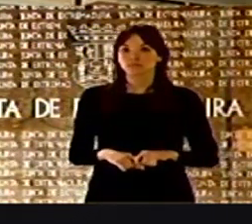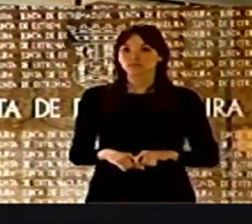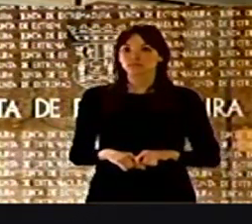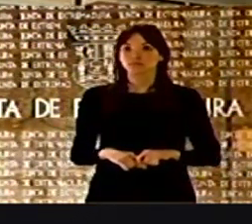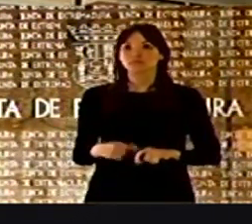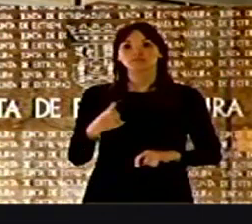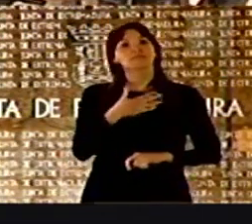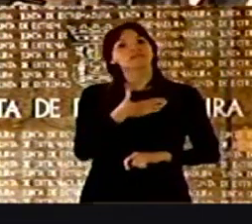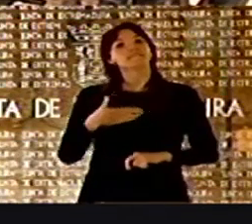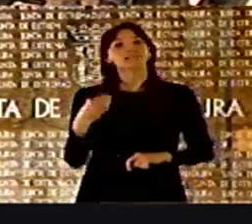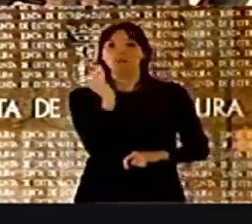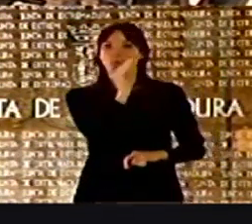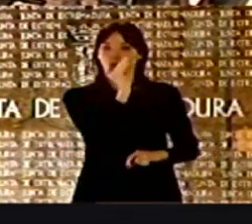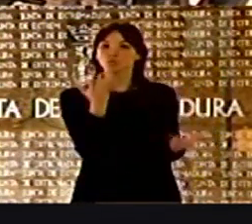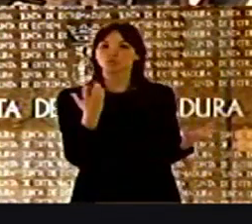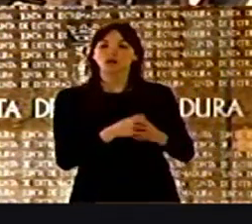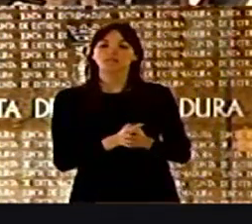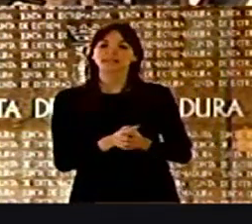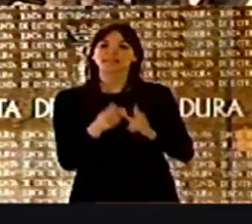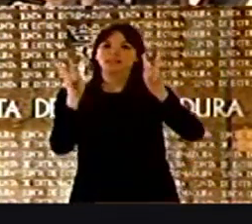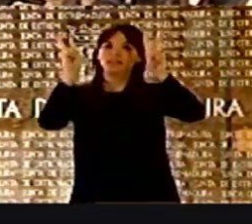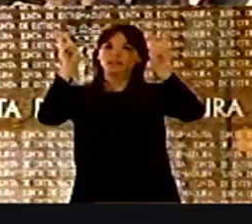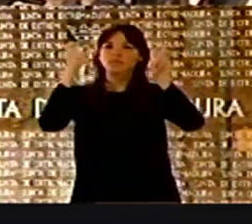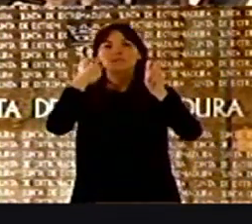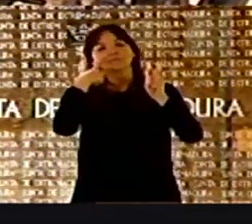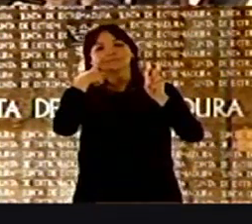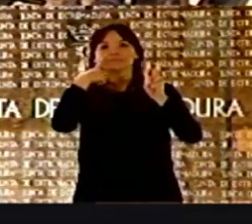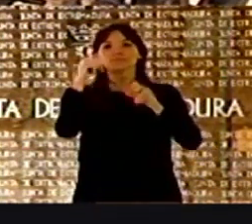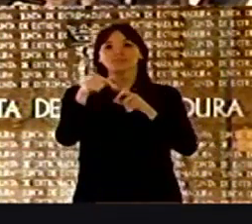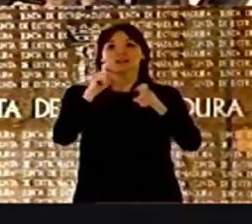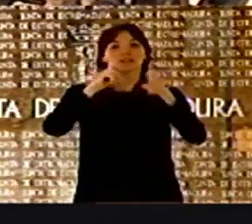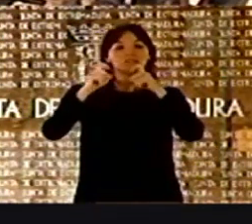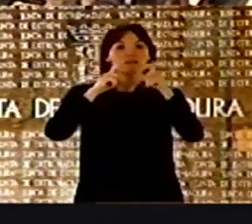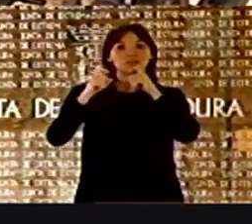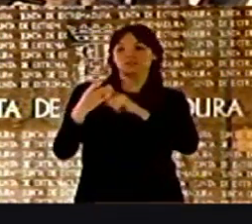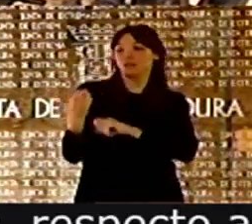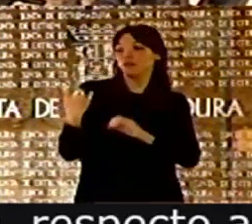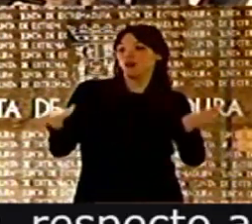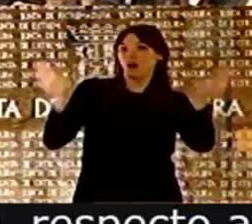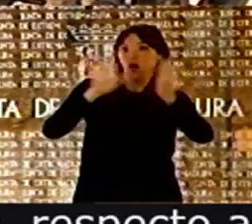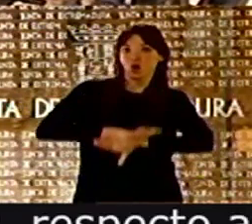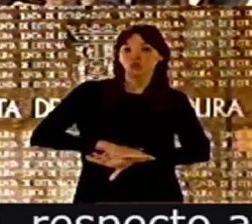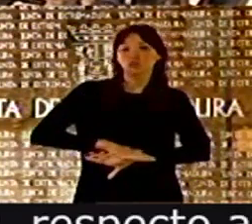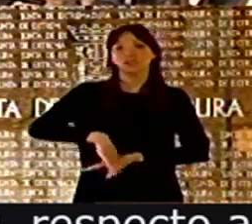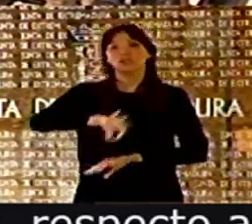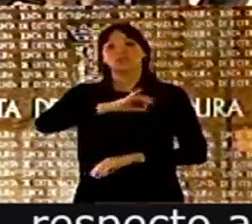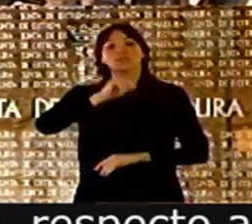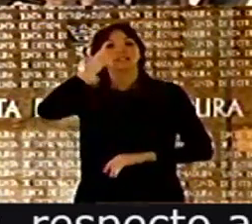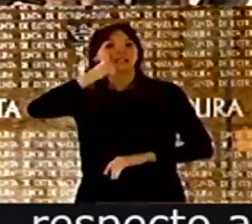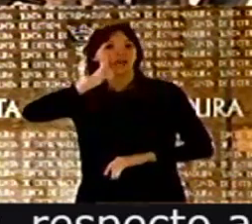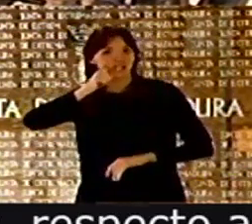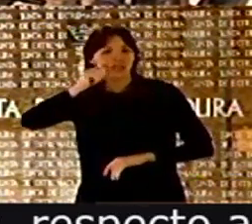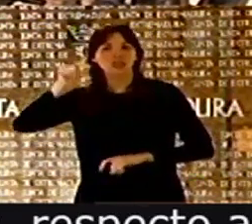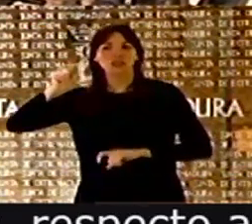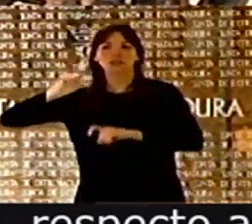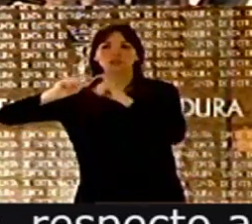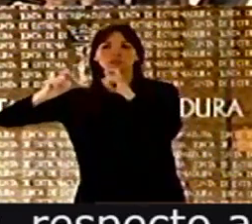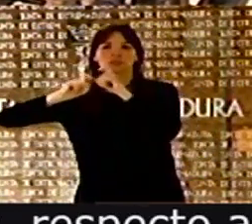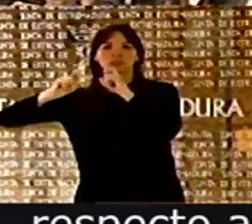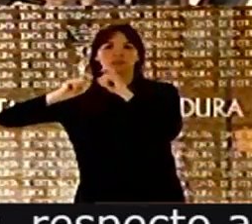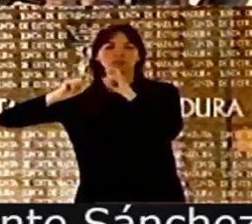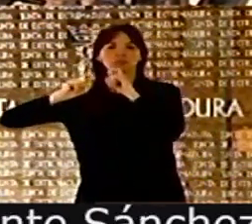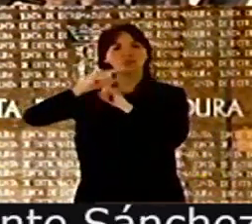Yo quería preguntarle en qué aspectos, respecto a la entrevista que concedía anoche el presidente Sánchez, ¿en qué aspectos cree usted